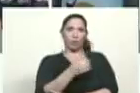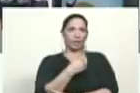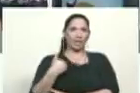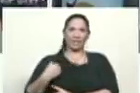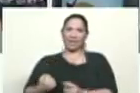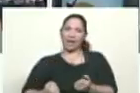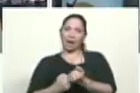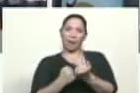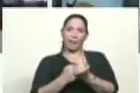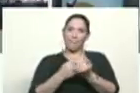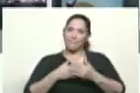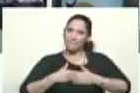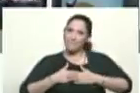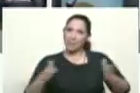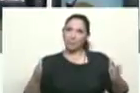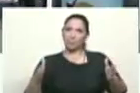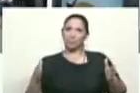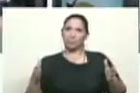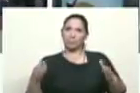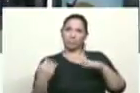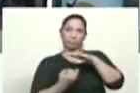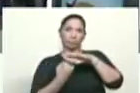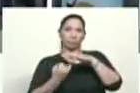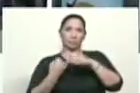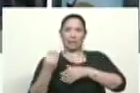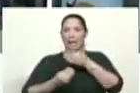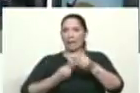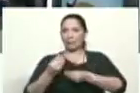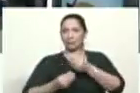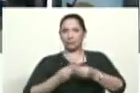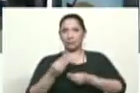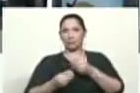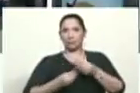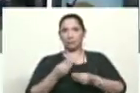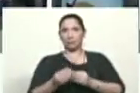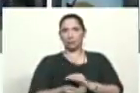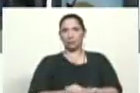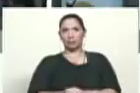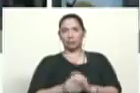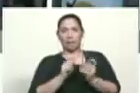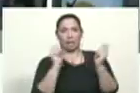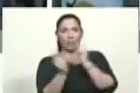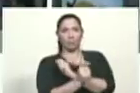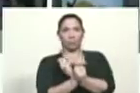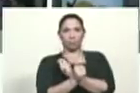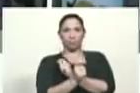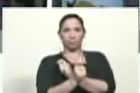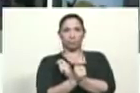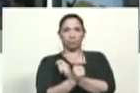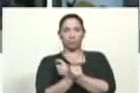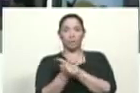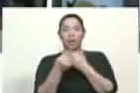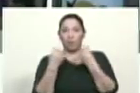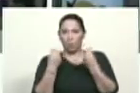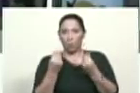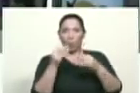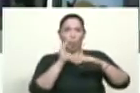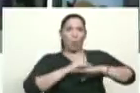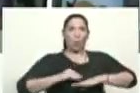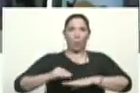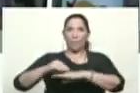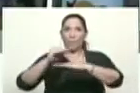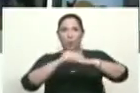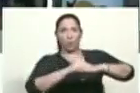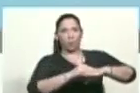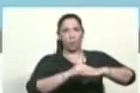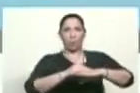no le iban a permitir institucionalmente hacer el cambio. Y convocó, echando mano